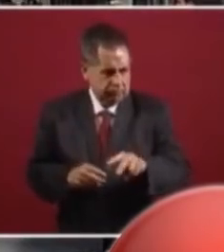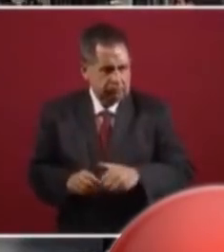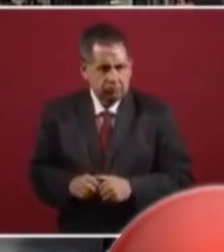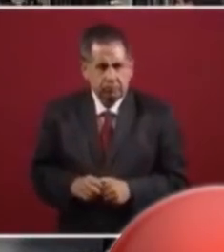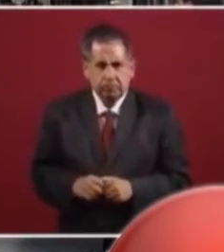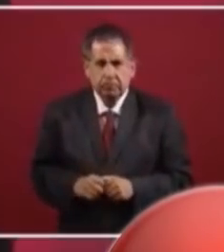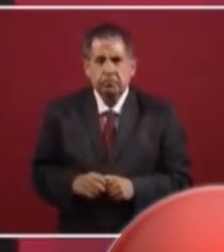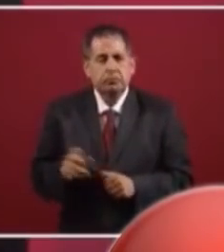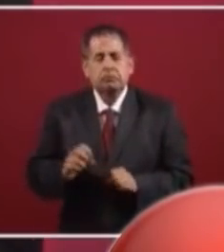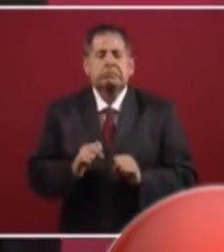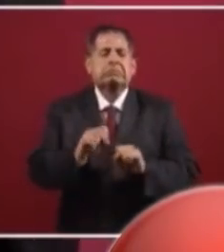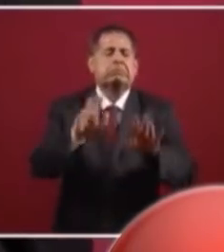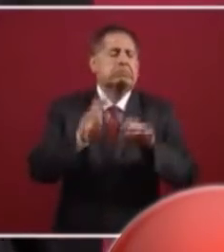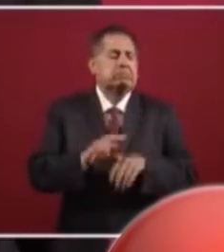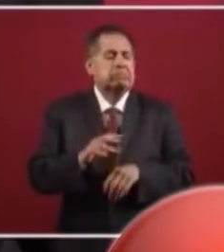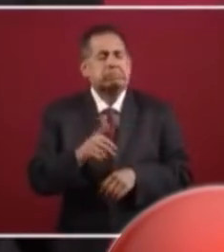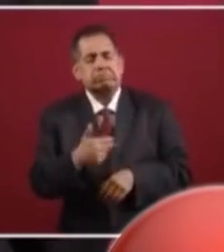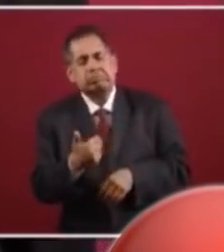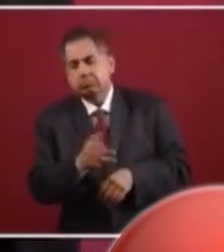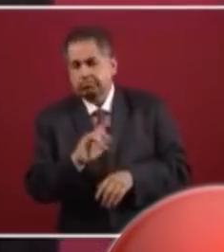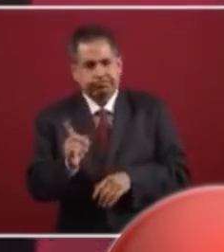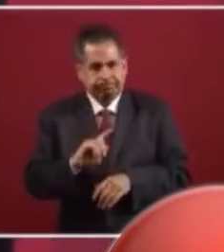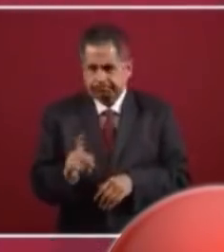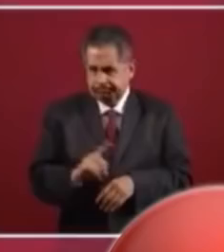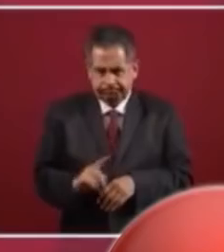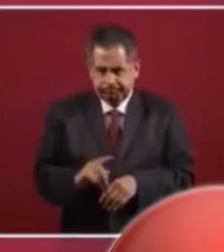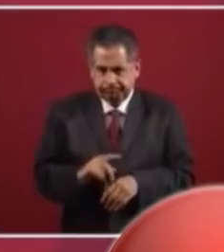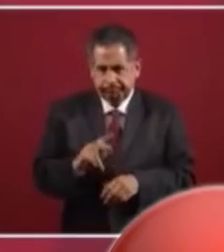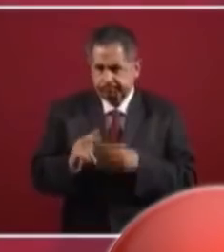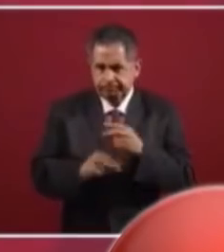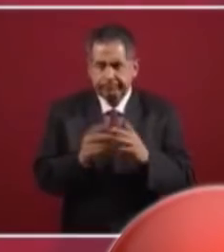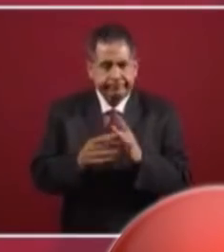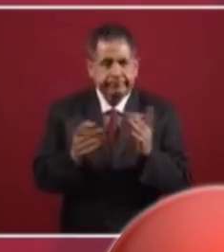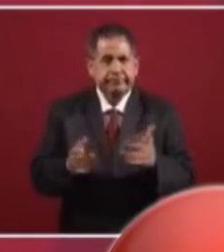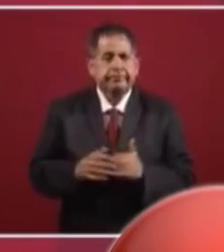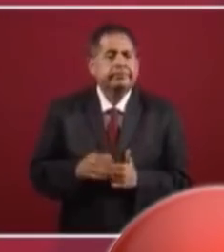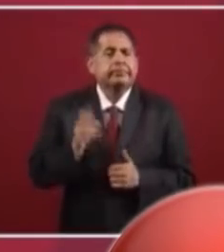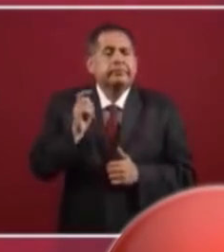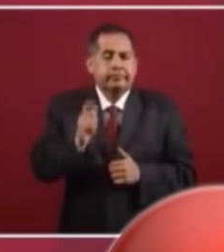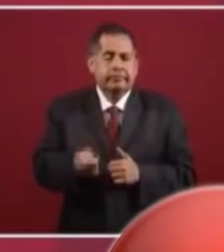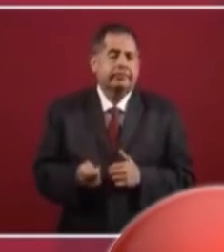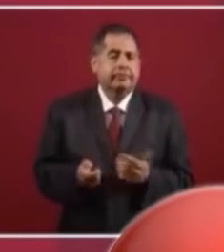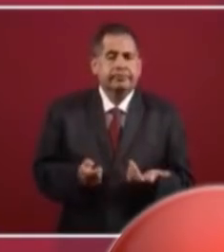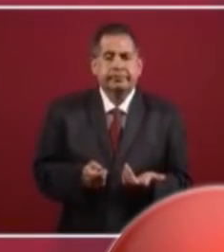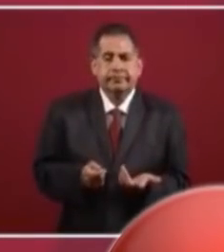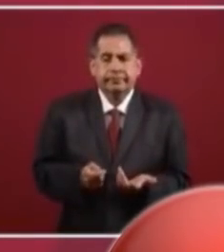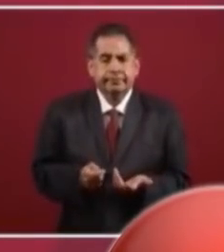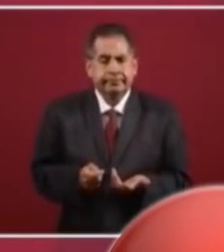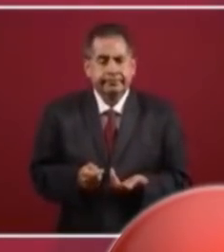y no se va a permitir que si ves a cabo